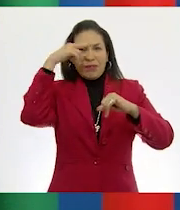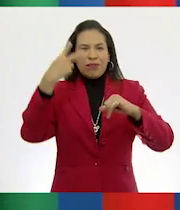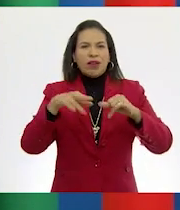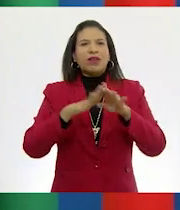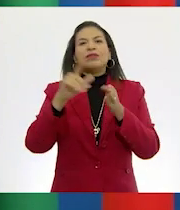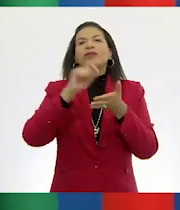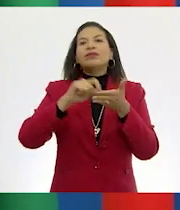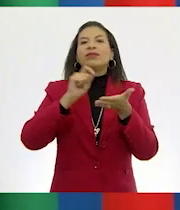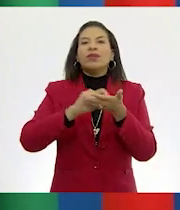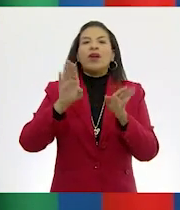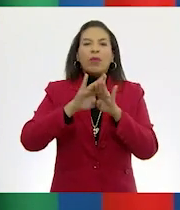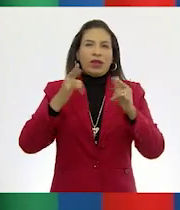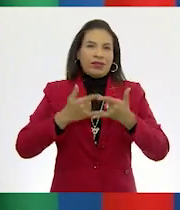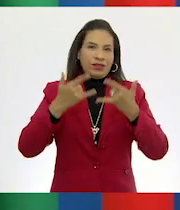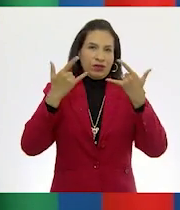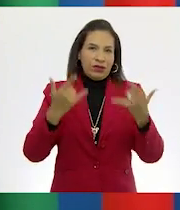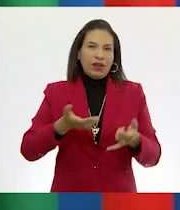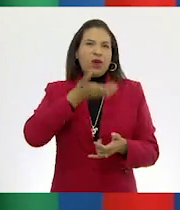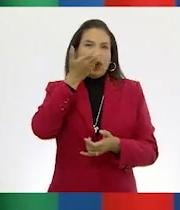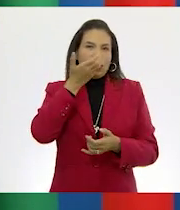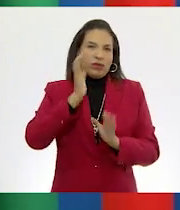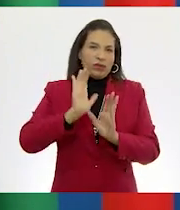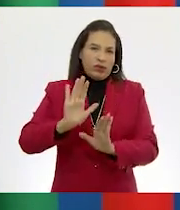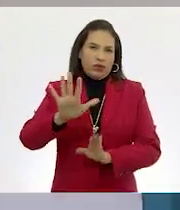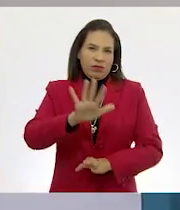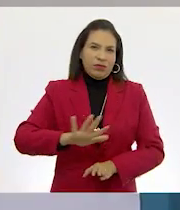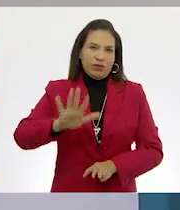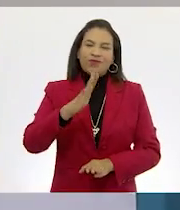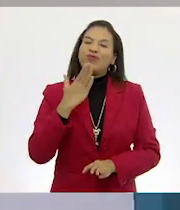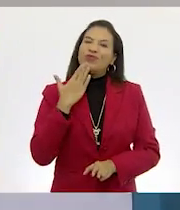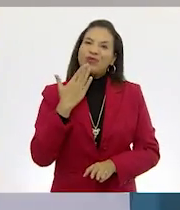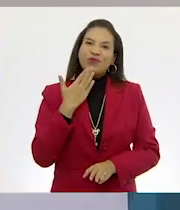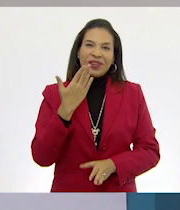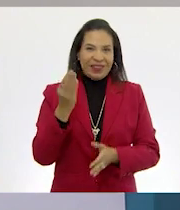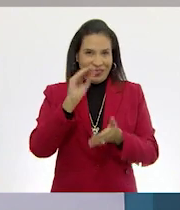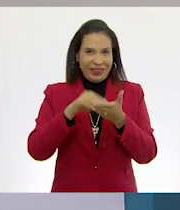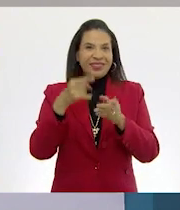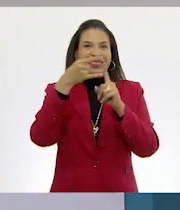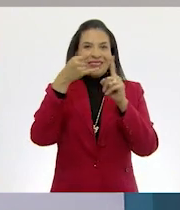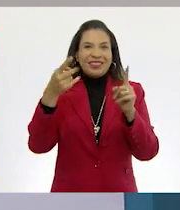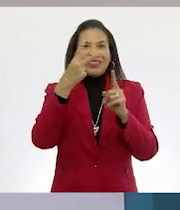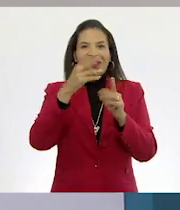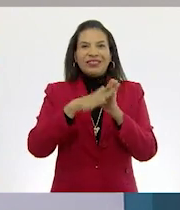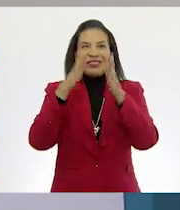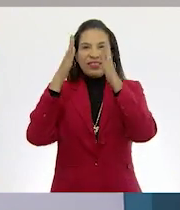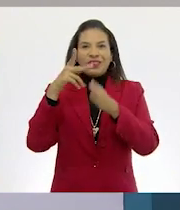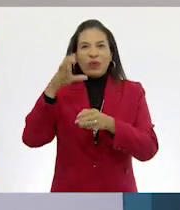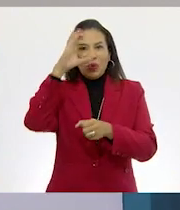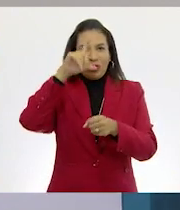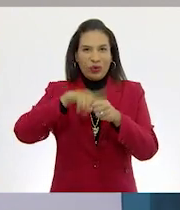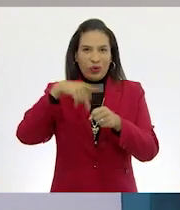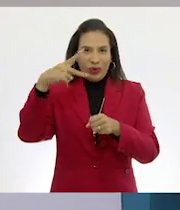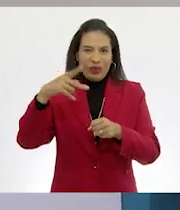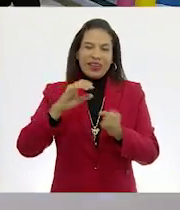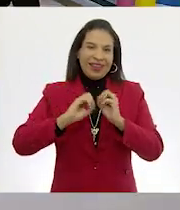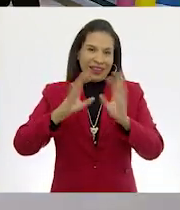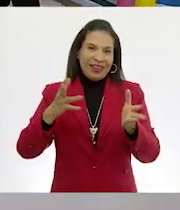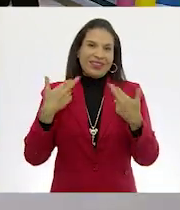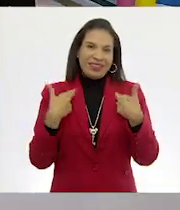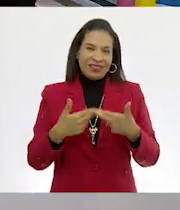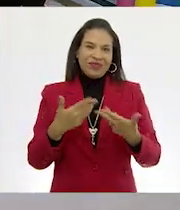y se escriben novelas históricas y costumbristas. Muy bien. Vamos a pegar esas dos en la columna de cultura. Claro que sí,